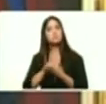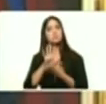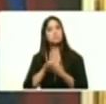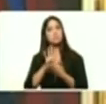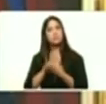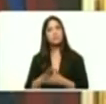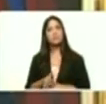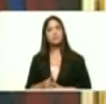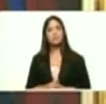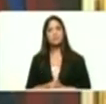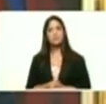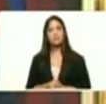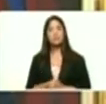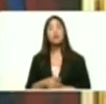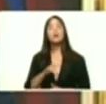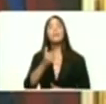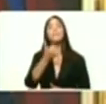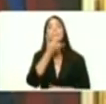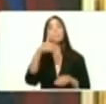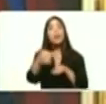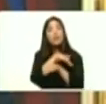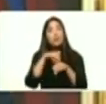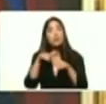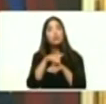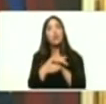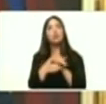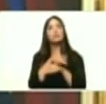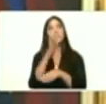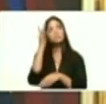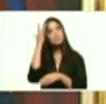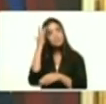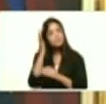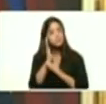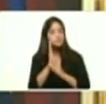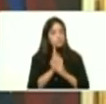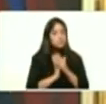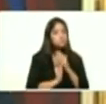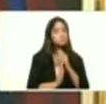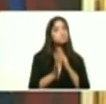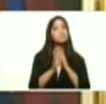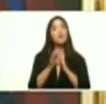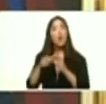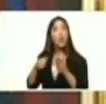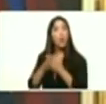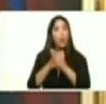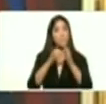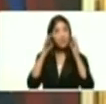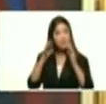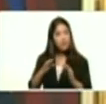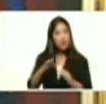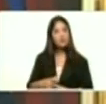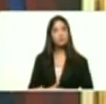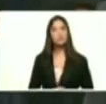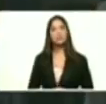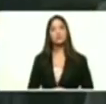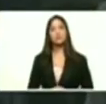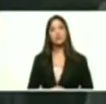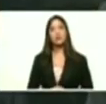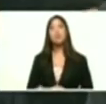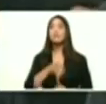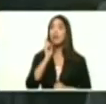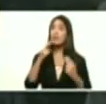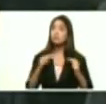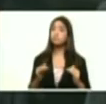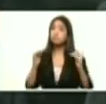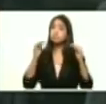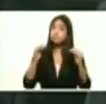perdón, rectifico, de bajo perfil público. Ha dado golpes tremendos. Hay que elevar